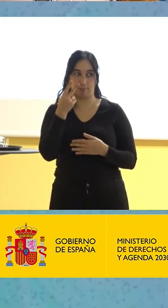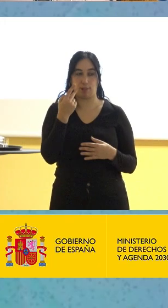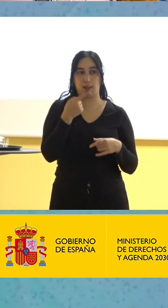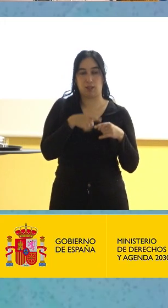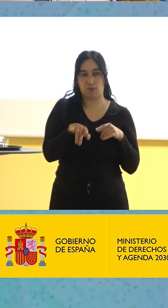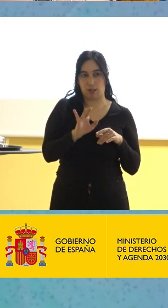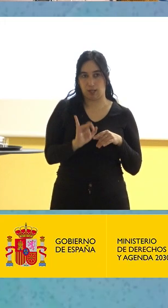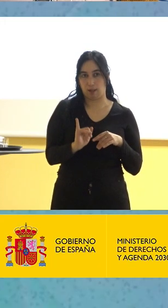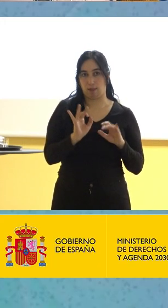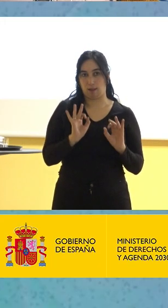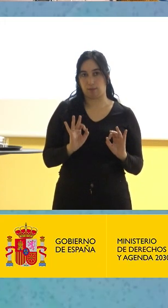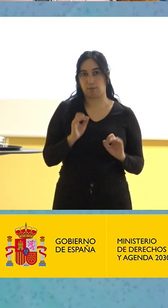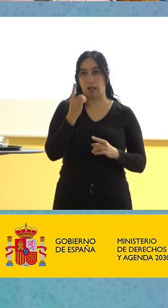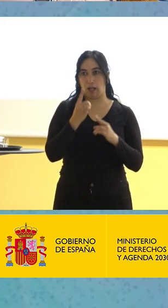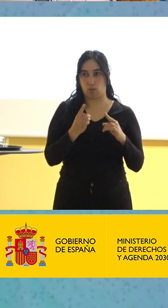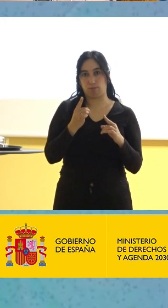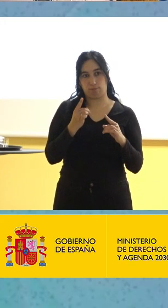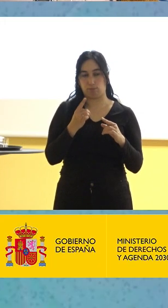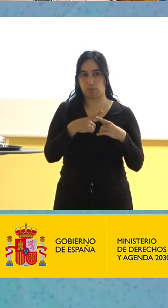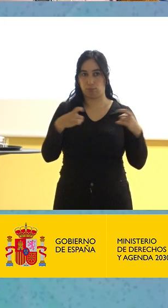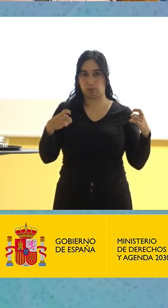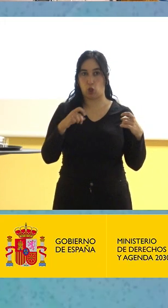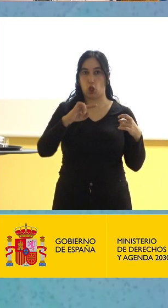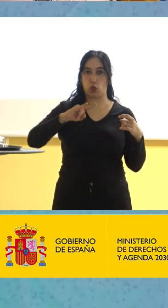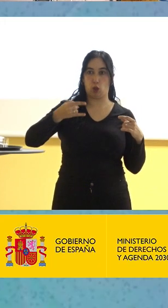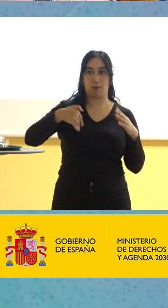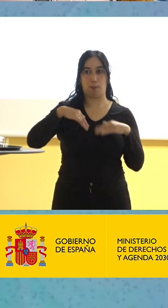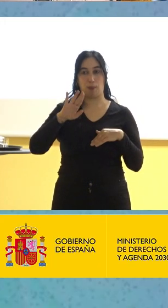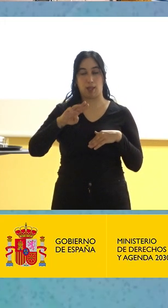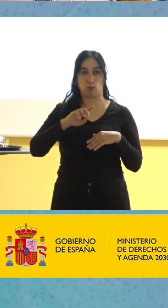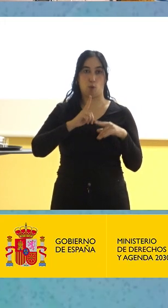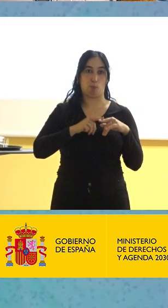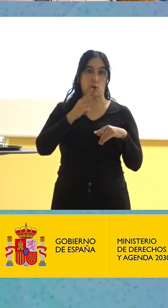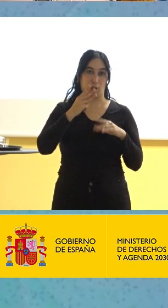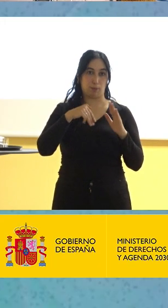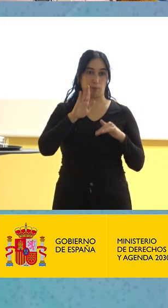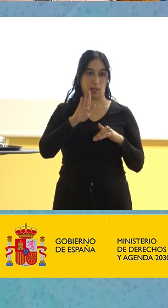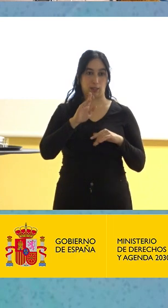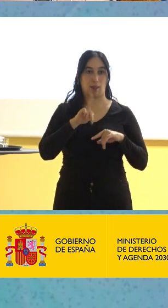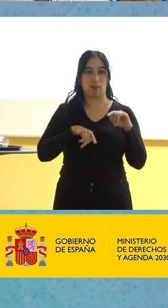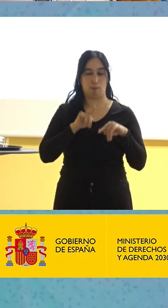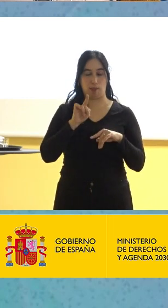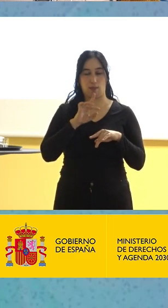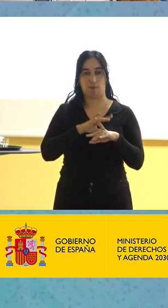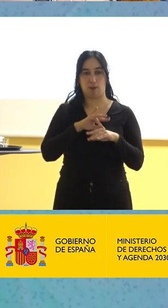unas bastante diferencia, más del doble, incluso el triple, de enfermedades cribadas en